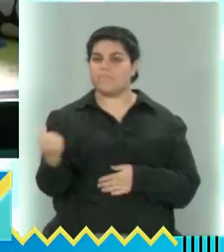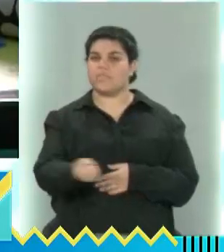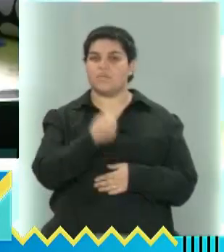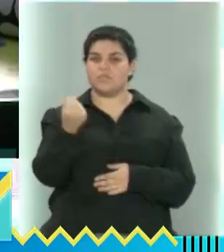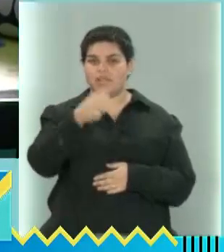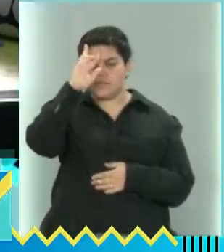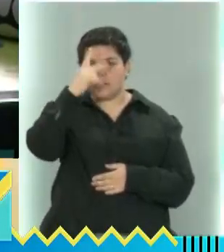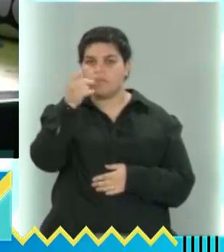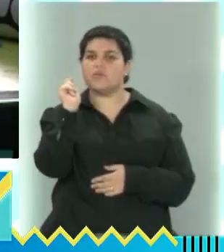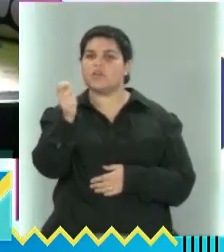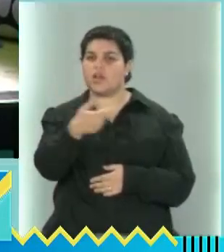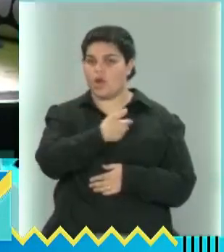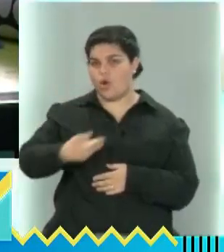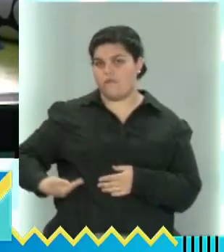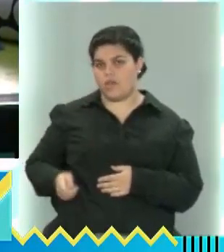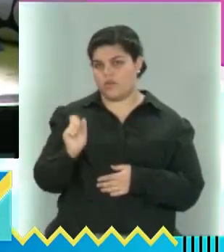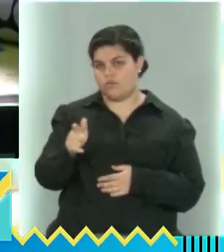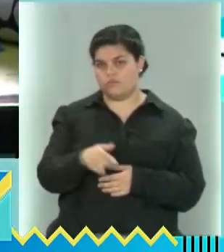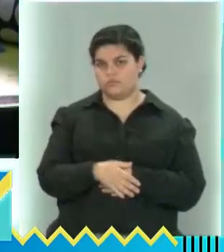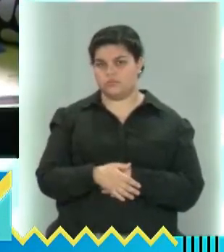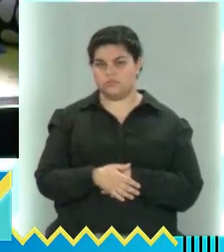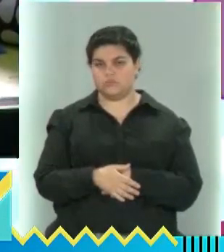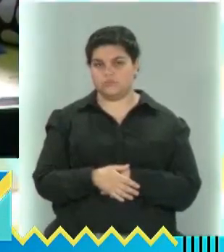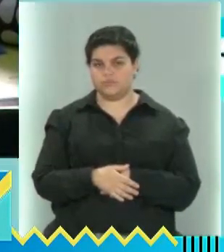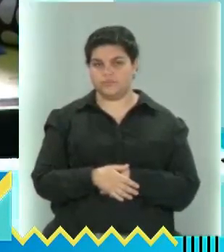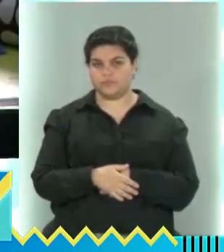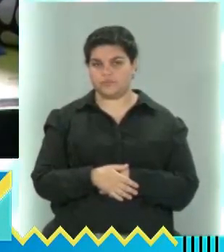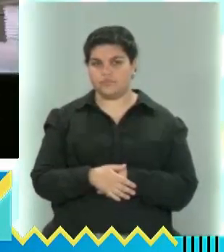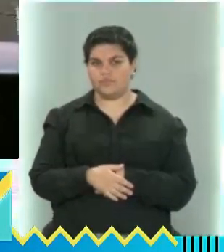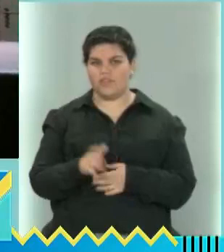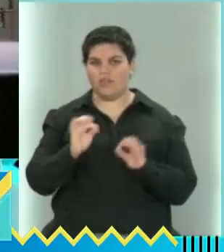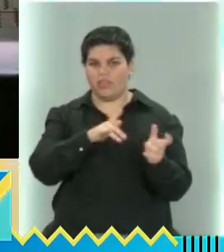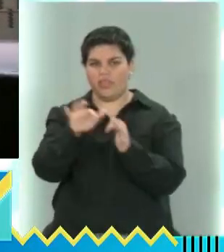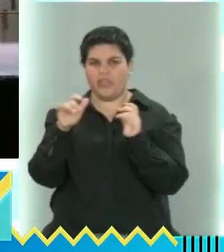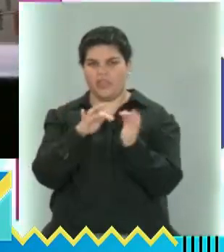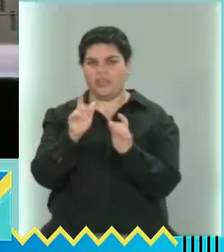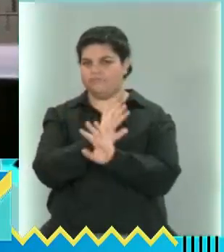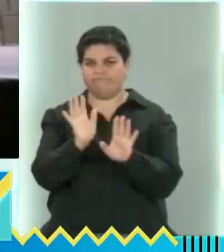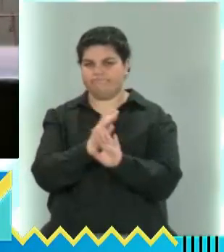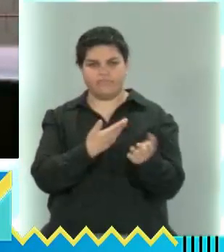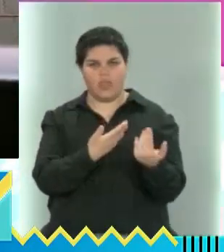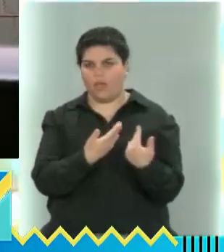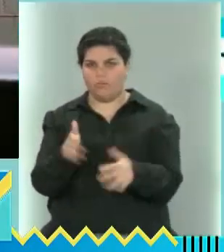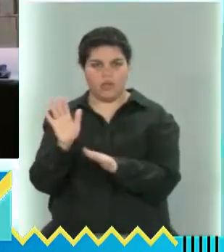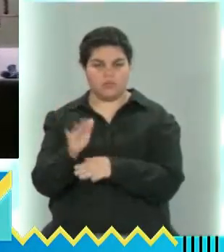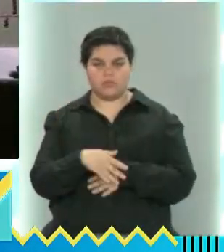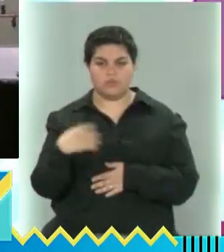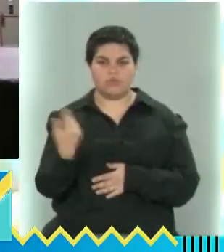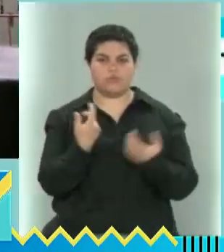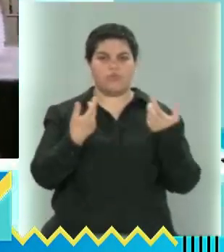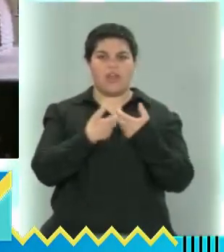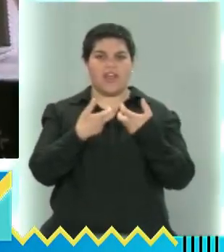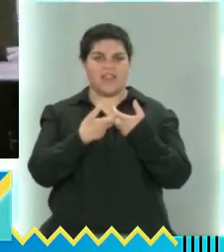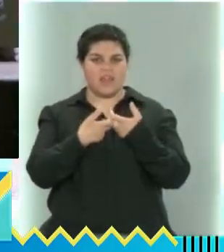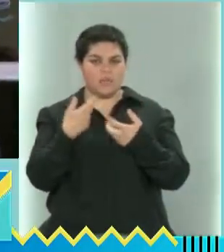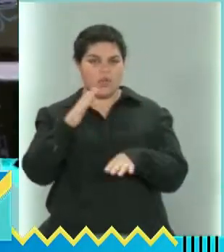actitud debe ser del gobierno, no digo, más allá de sin polemizar, no somos los gremios